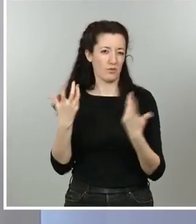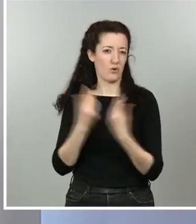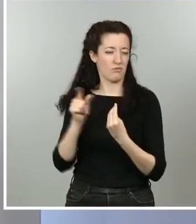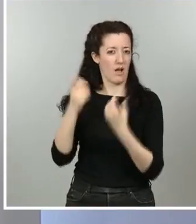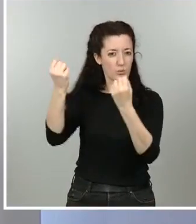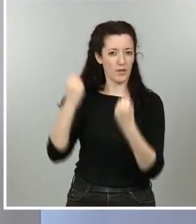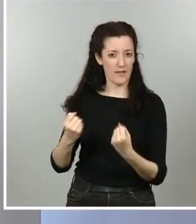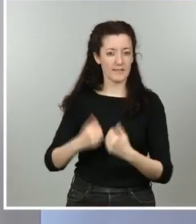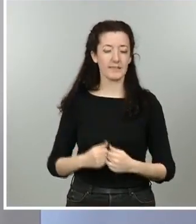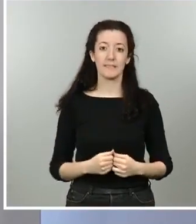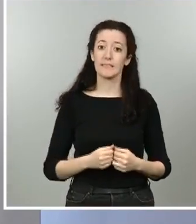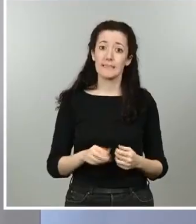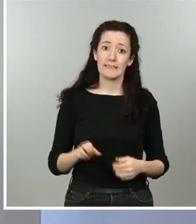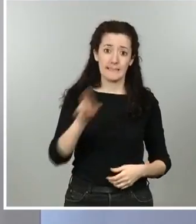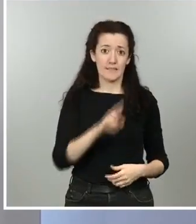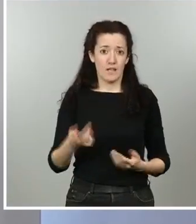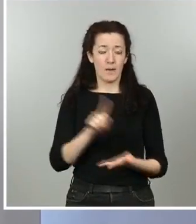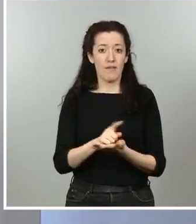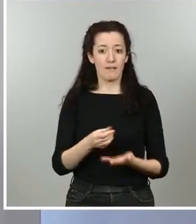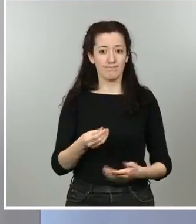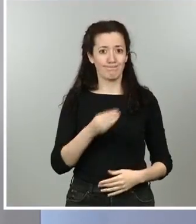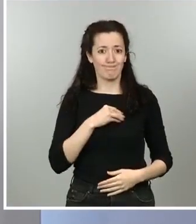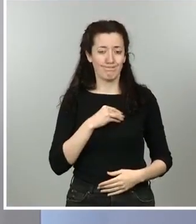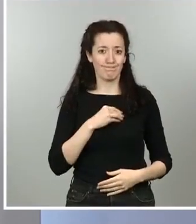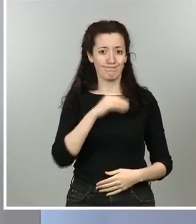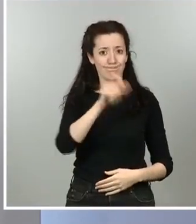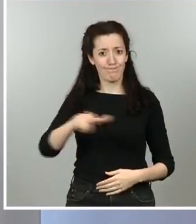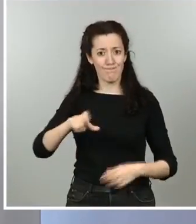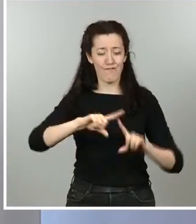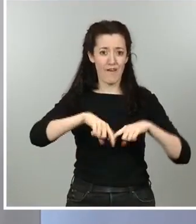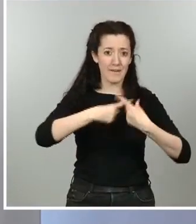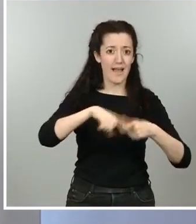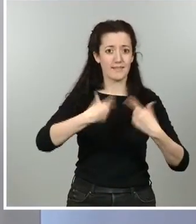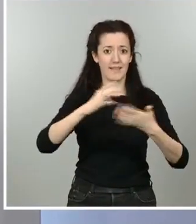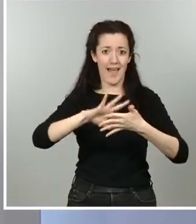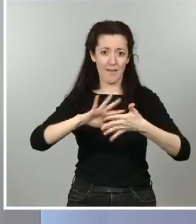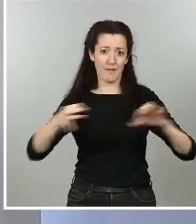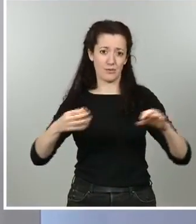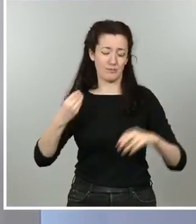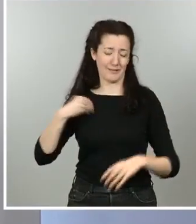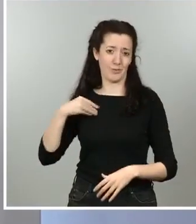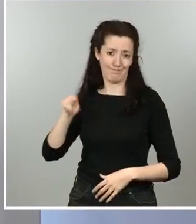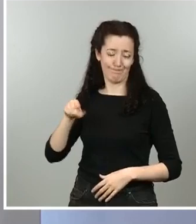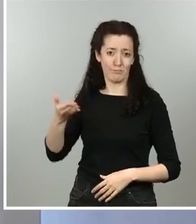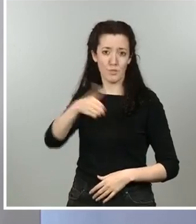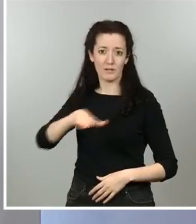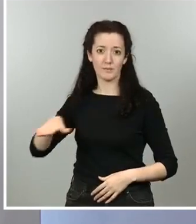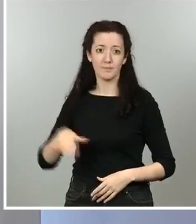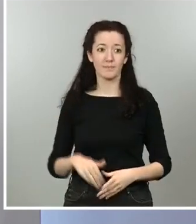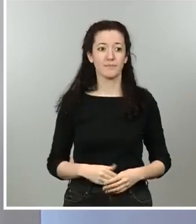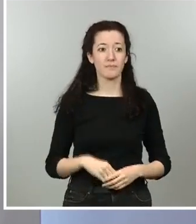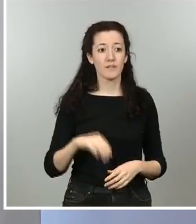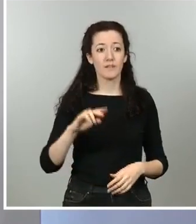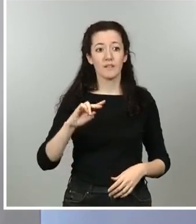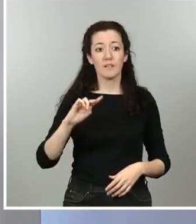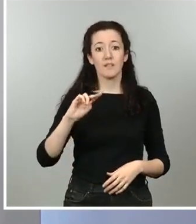ello, reiteramos nuestro pésame a los familiares y a los amigos de los fallecidos. En segundo lugar, quiero manifestar en nombre